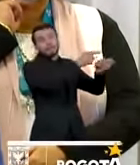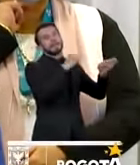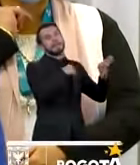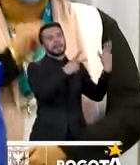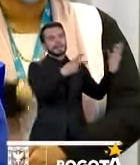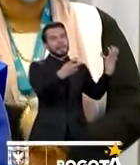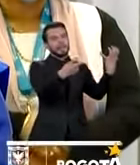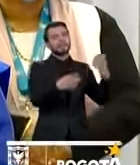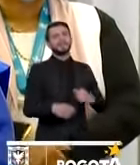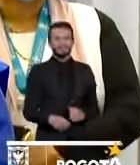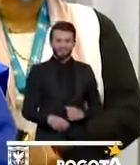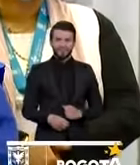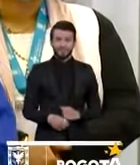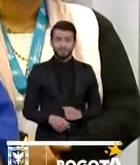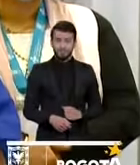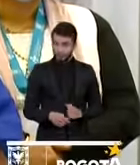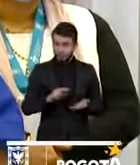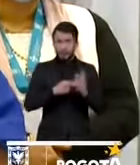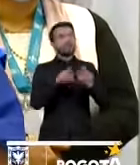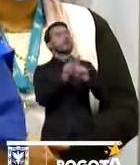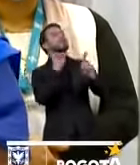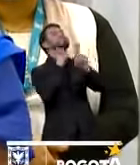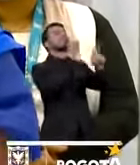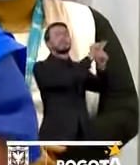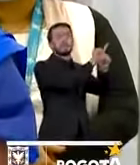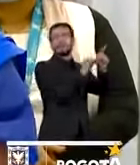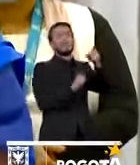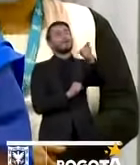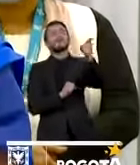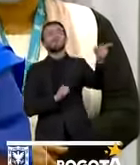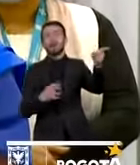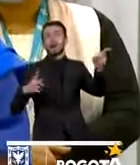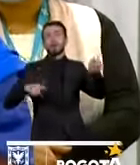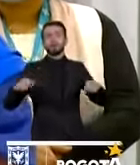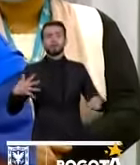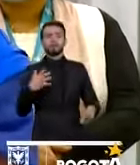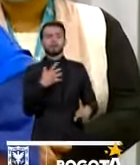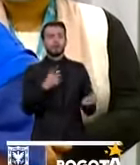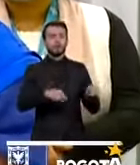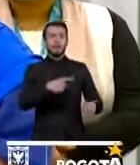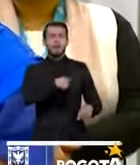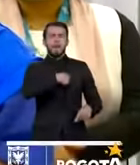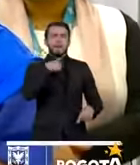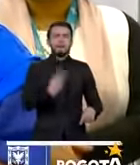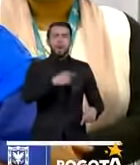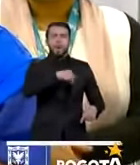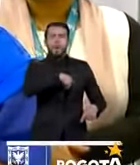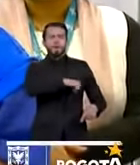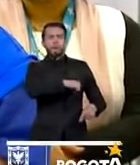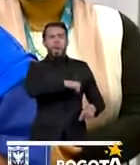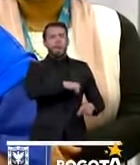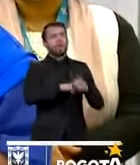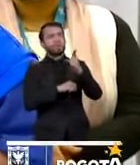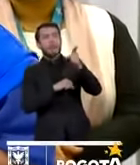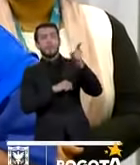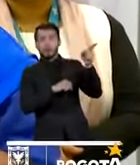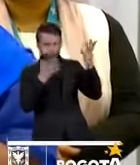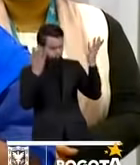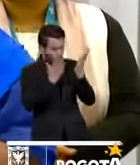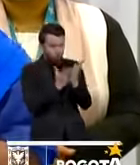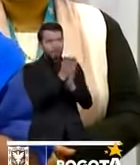que desgraciadamente seguimos teniendo. Ni el cáncer, ni los otros problemas de salud se están atendiendo con esa red de UCI que ya